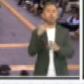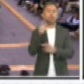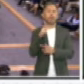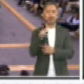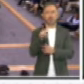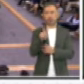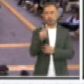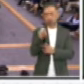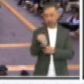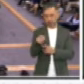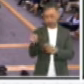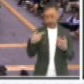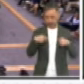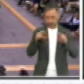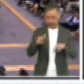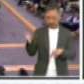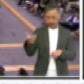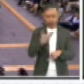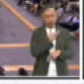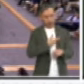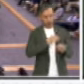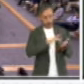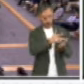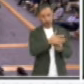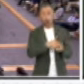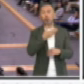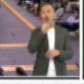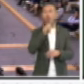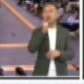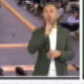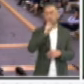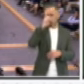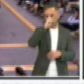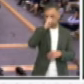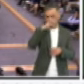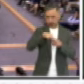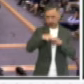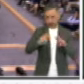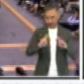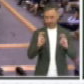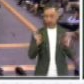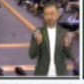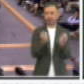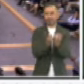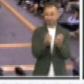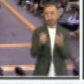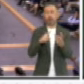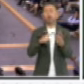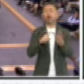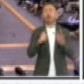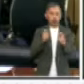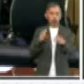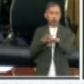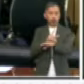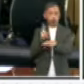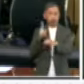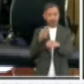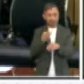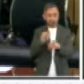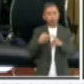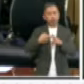es el responsable de coordinar al servicio profesional electoral en fin es un puesto distinto ahora han venido